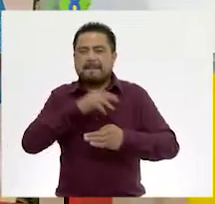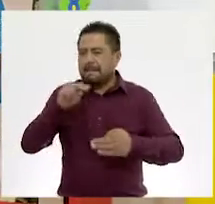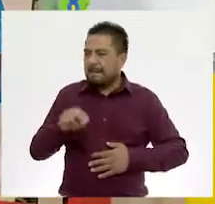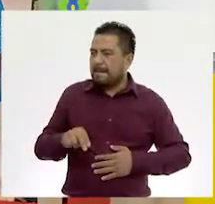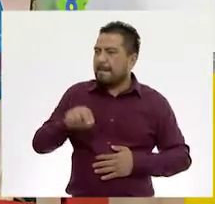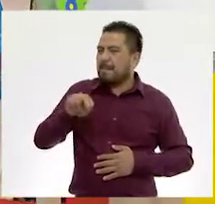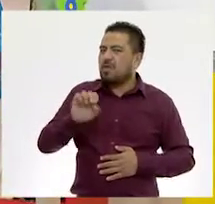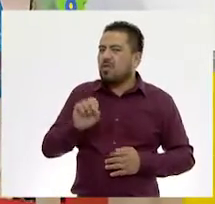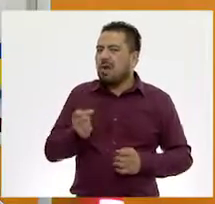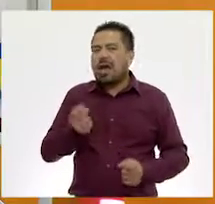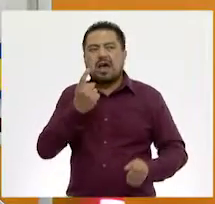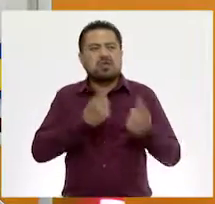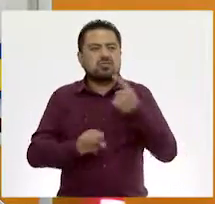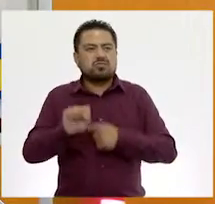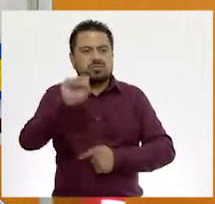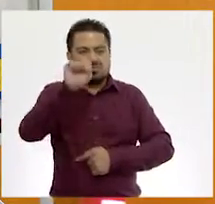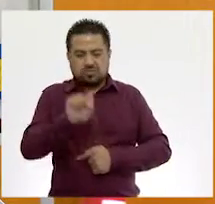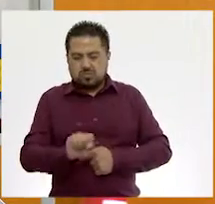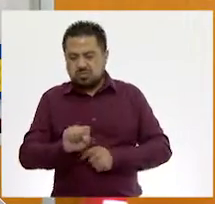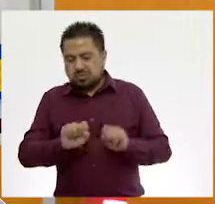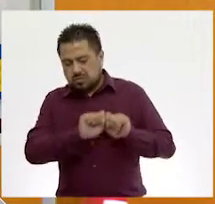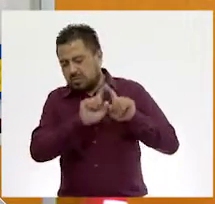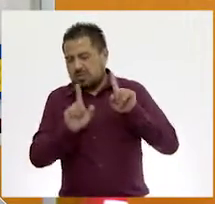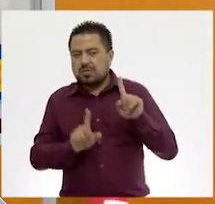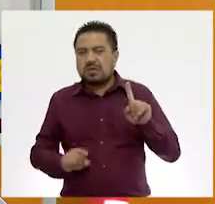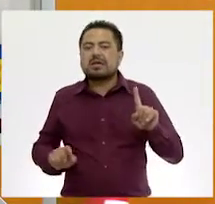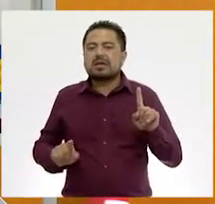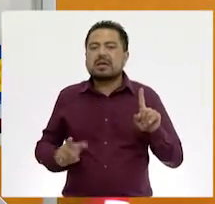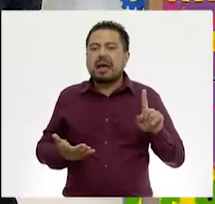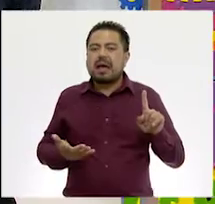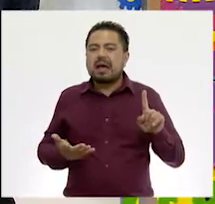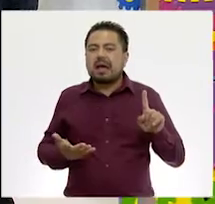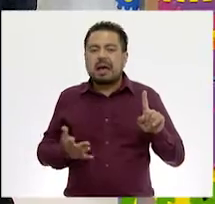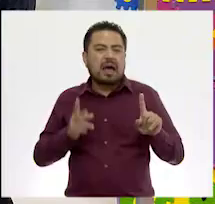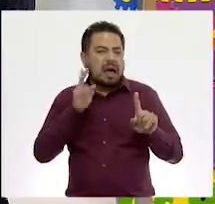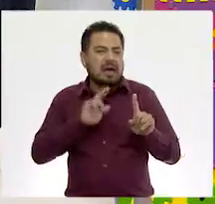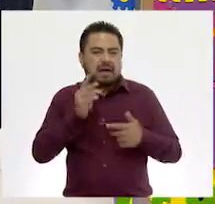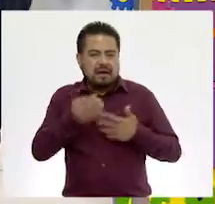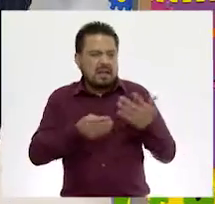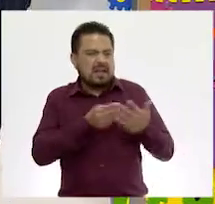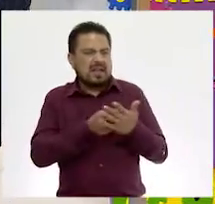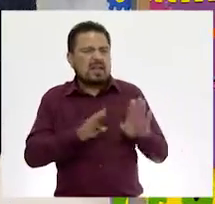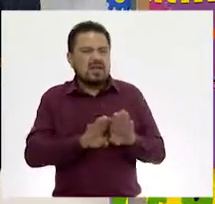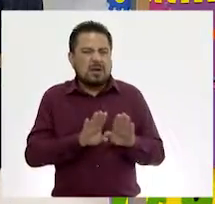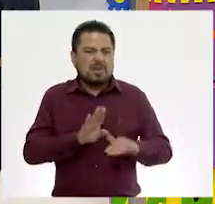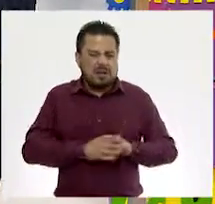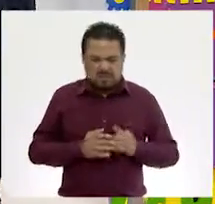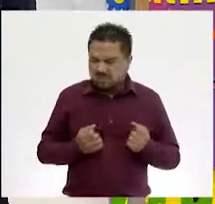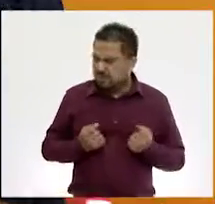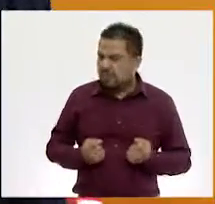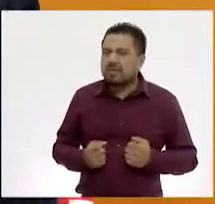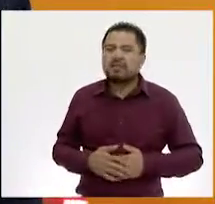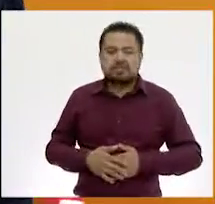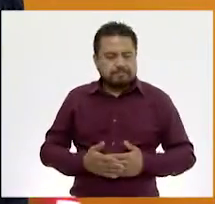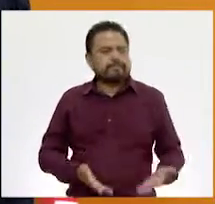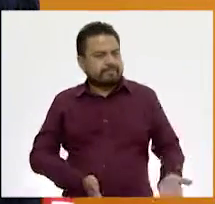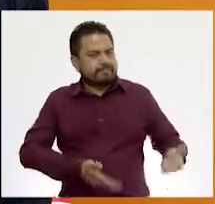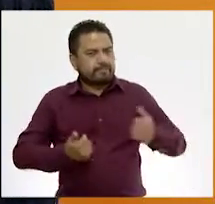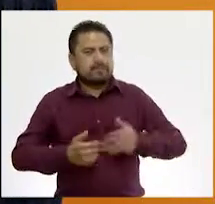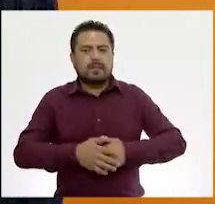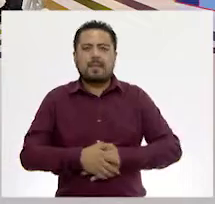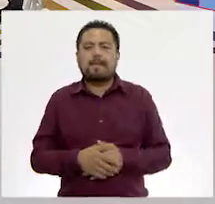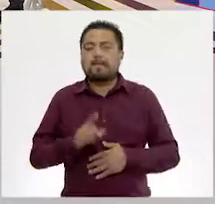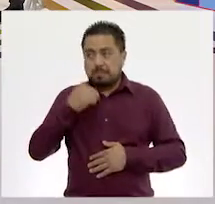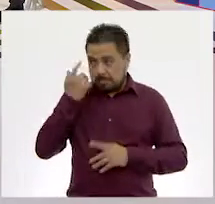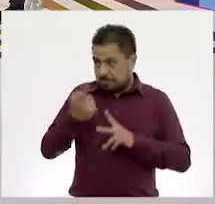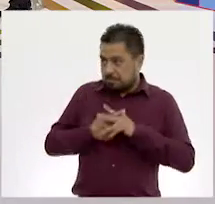o algunos del sur de la República? De donde gusten, pero en forma revolucionaria. Venga, pues. ¿Y